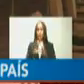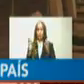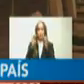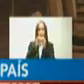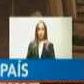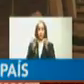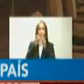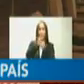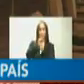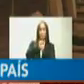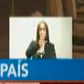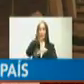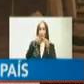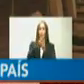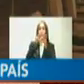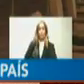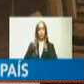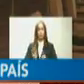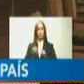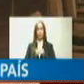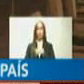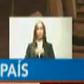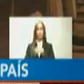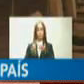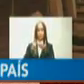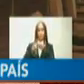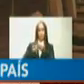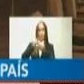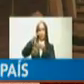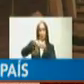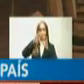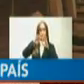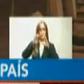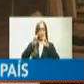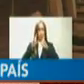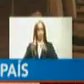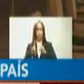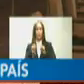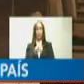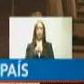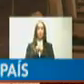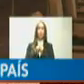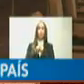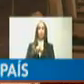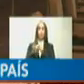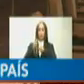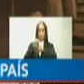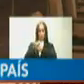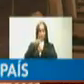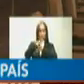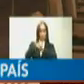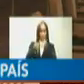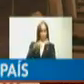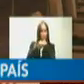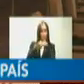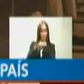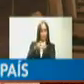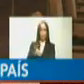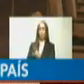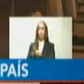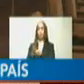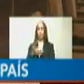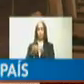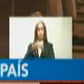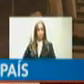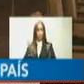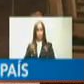Luis Abinader, deben ir acompañados por sacrificios de sus mandatarios. Por esto, donará el sueldo durante